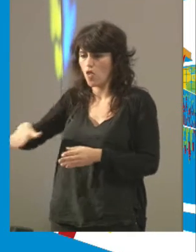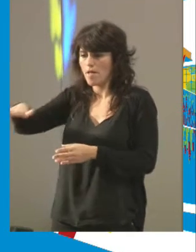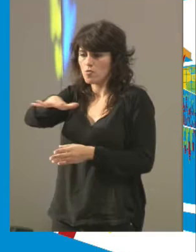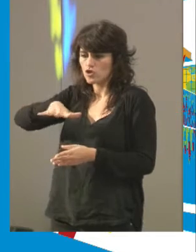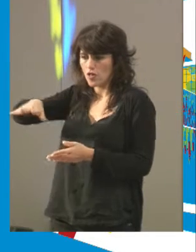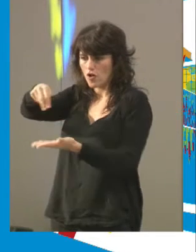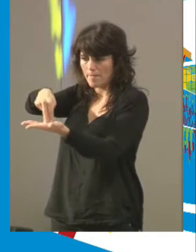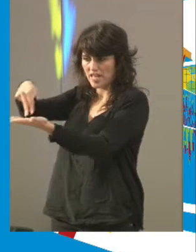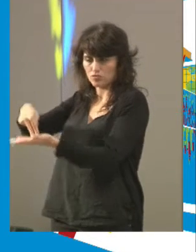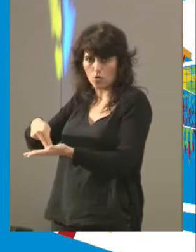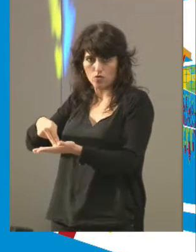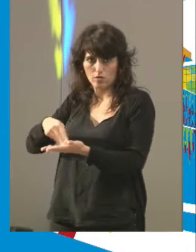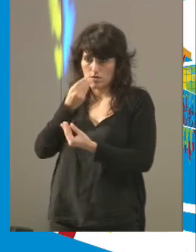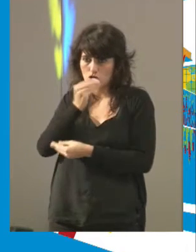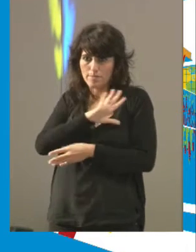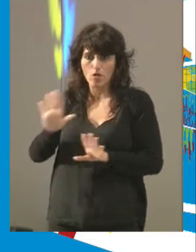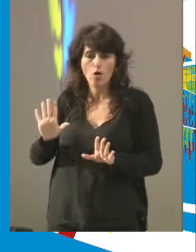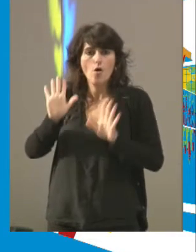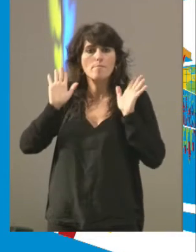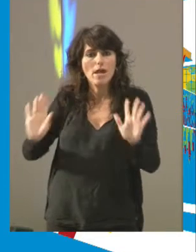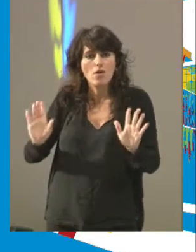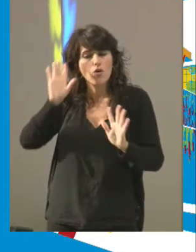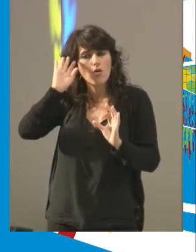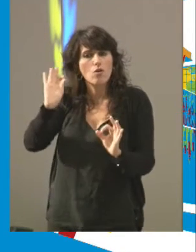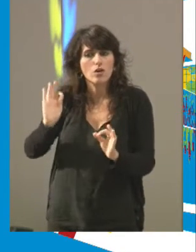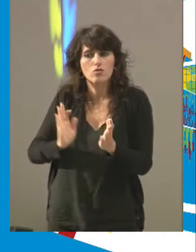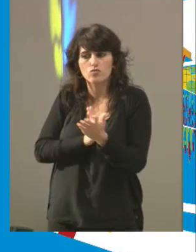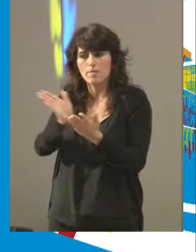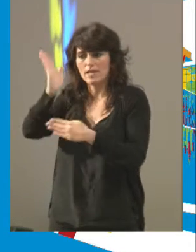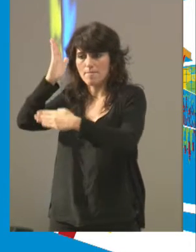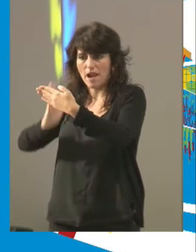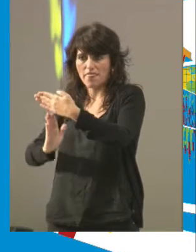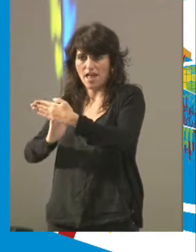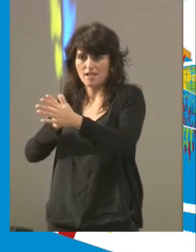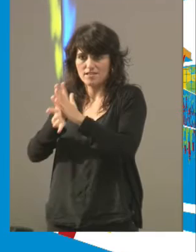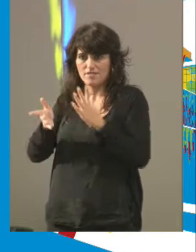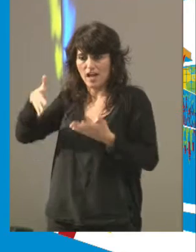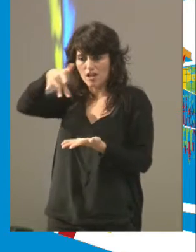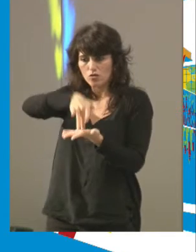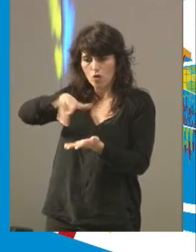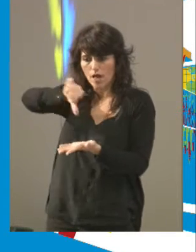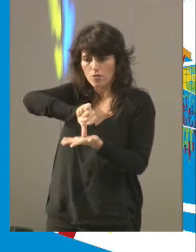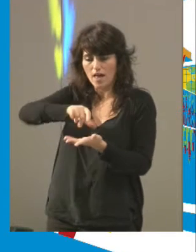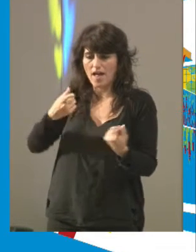mejor de los casos, pero evidentemente son una parte parcial de lo que ocurre en la ciudad. Hay que